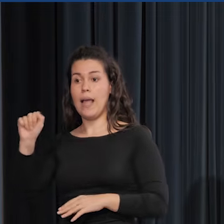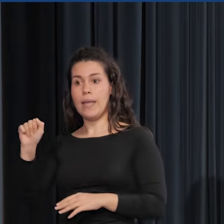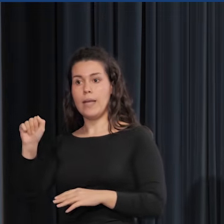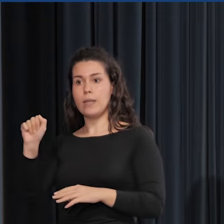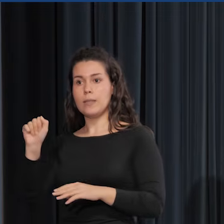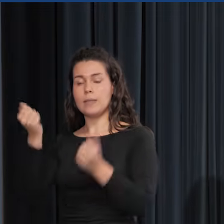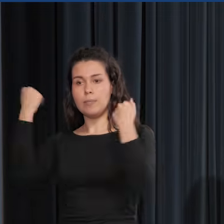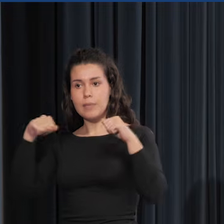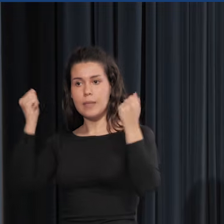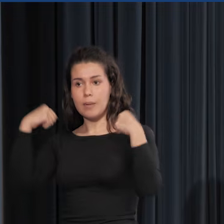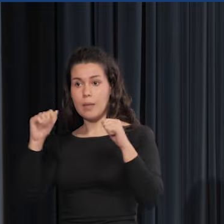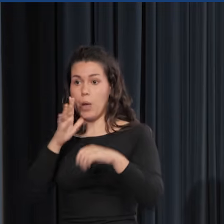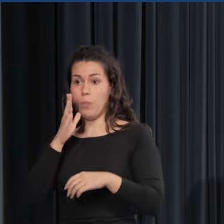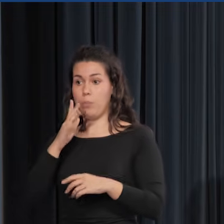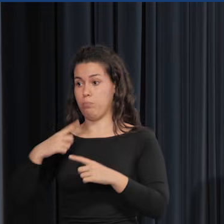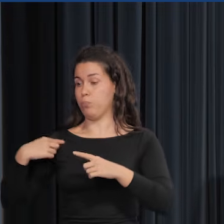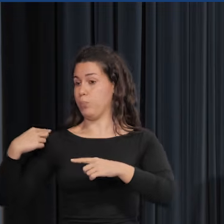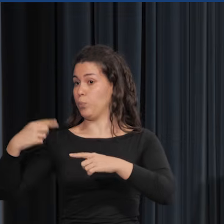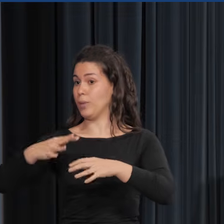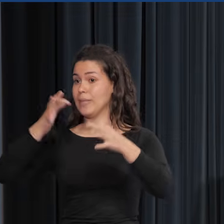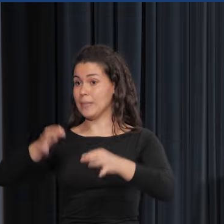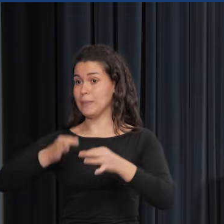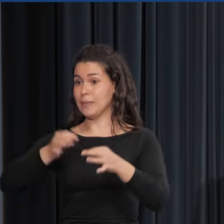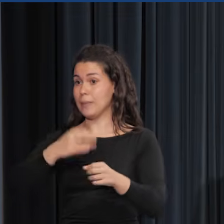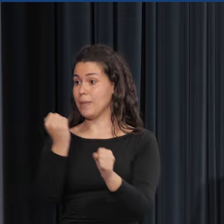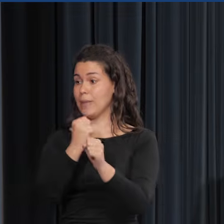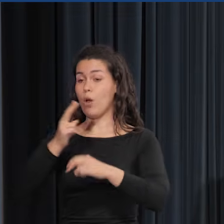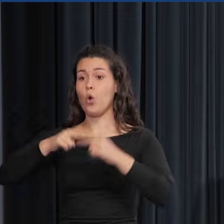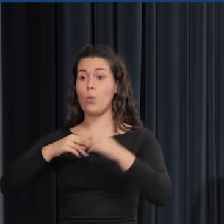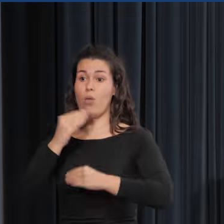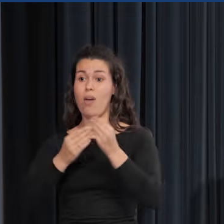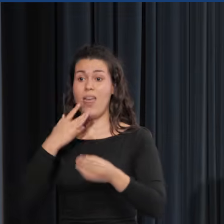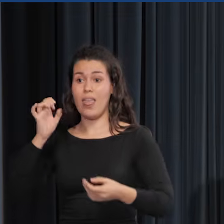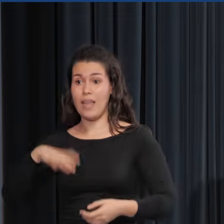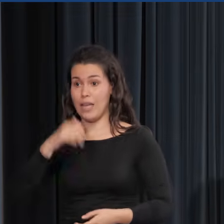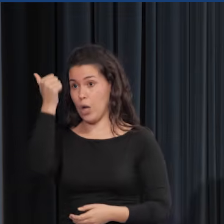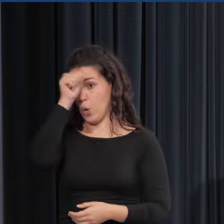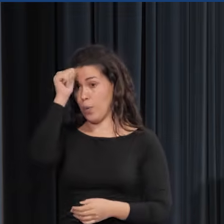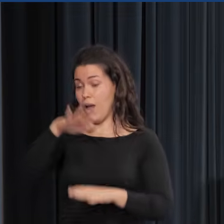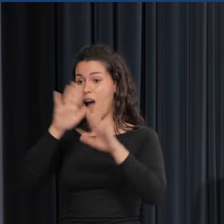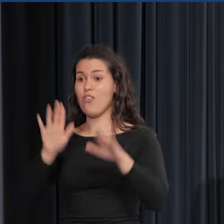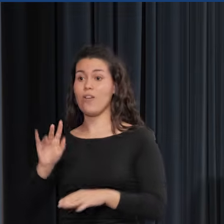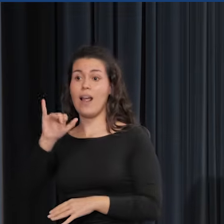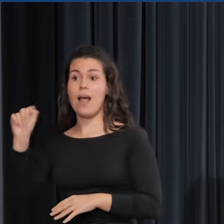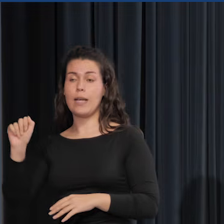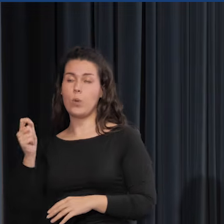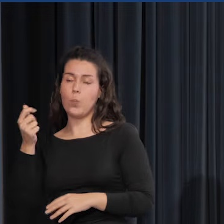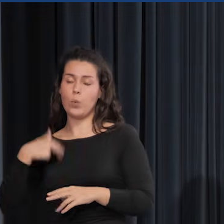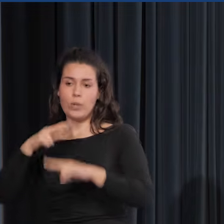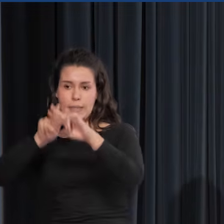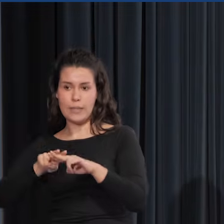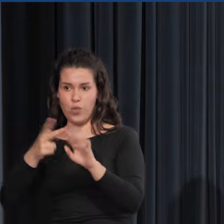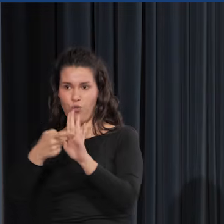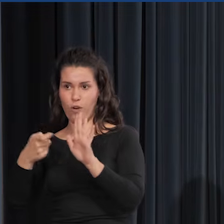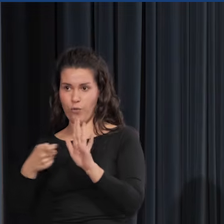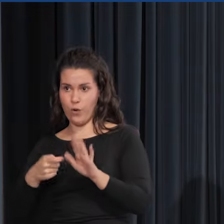estos puestos lo han ido ocupando tradicionalmente los hombres, se siguen perpetuando los sesgos a la hora de elegir a las